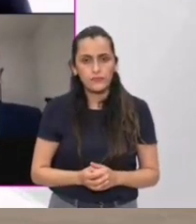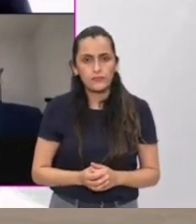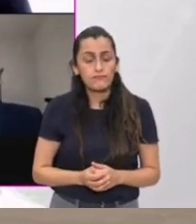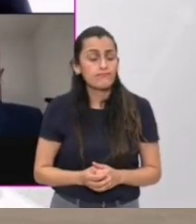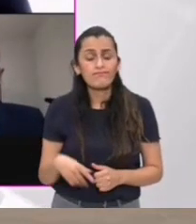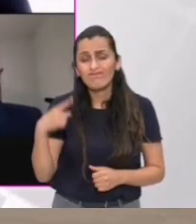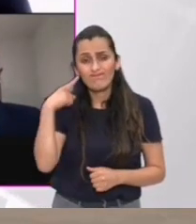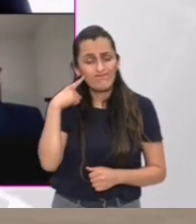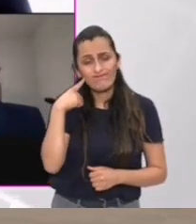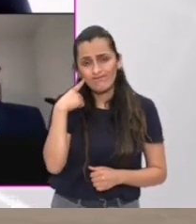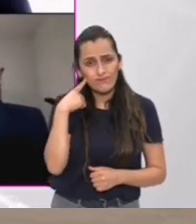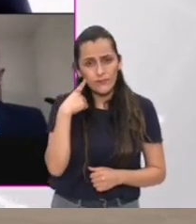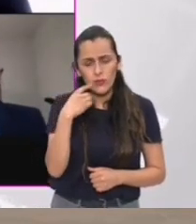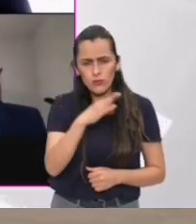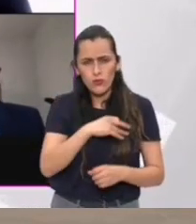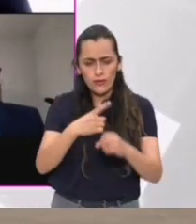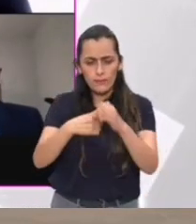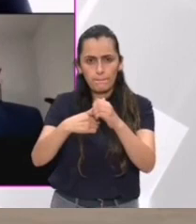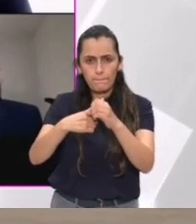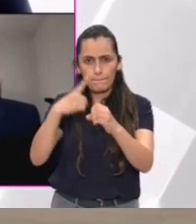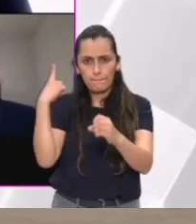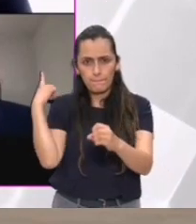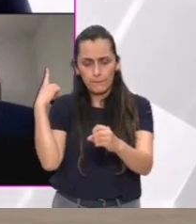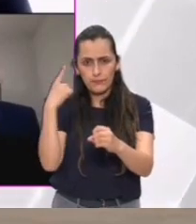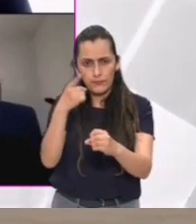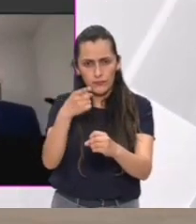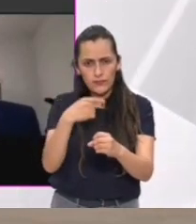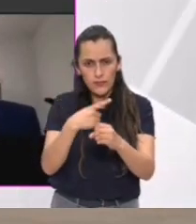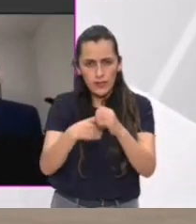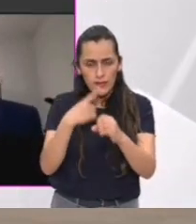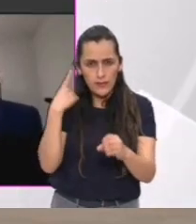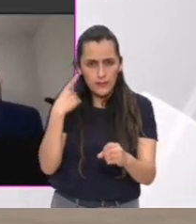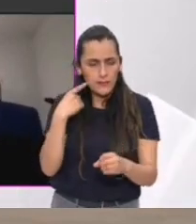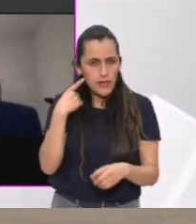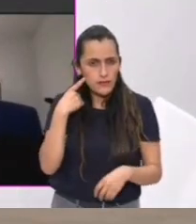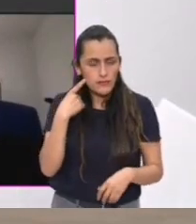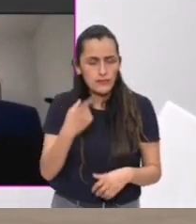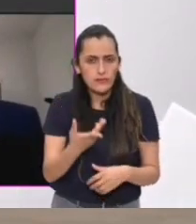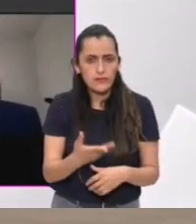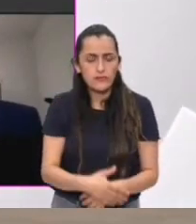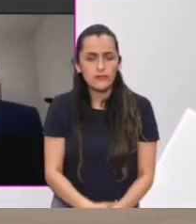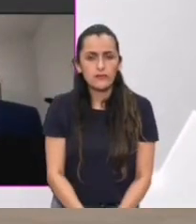No le escuchamos. ¿Puede encender su micrófono, por favor?